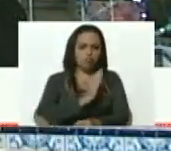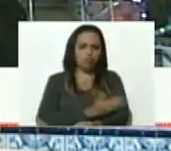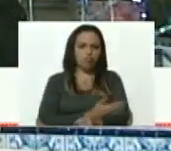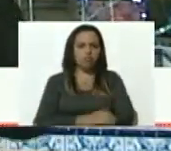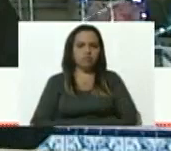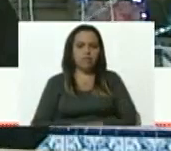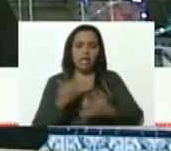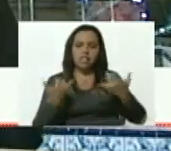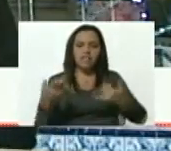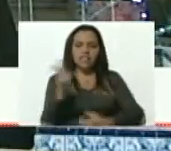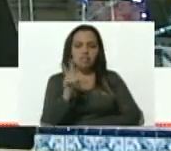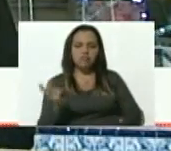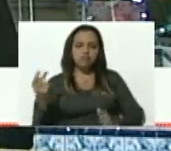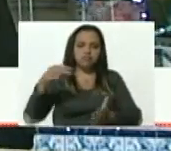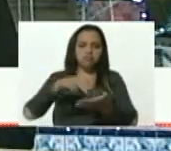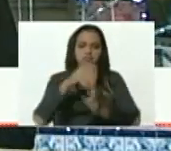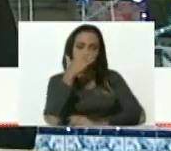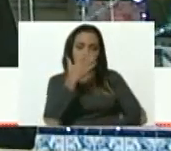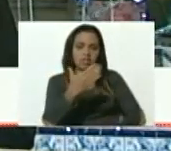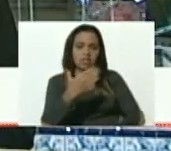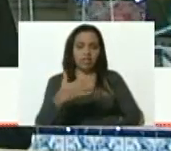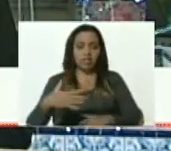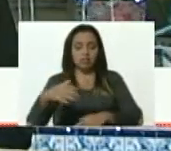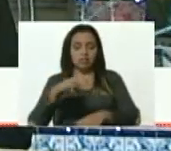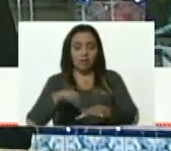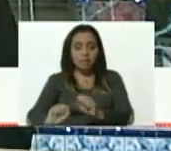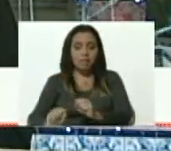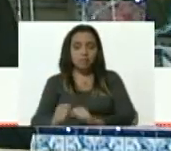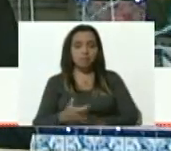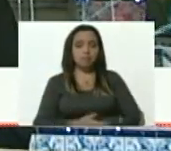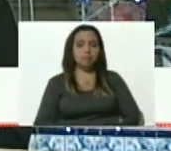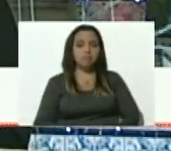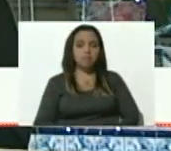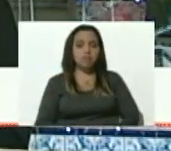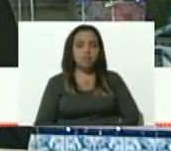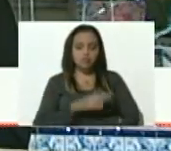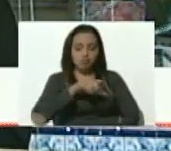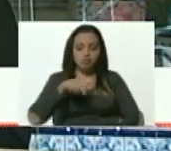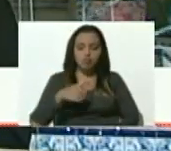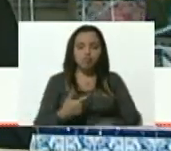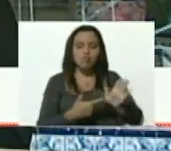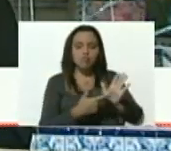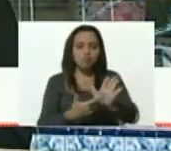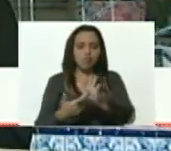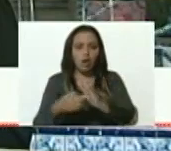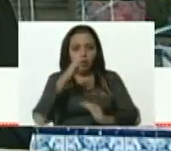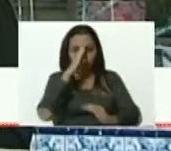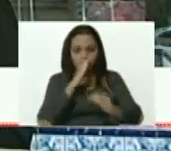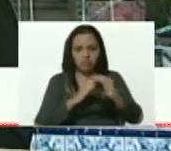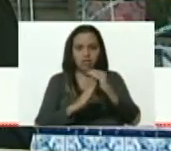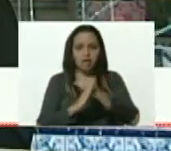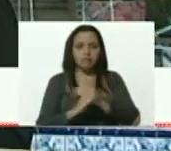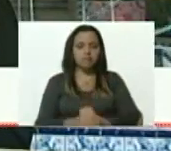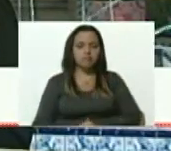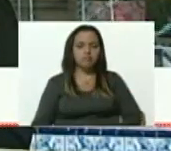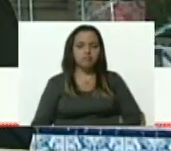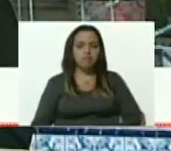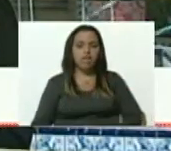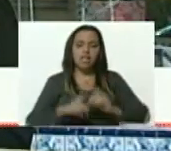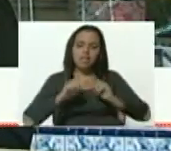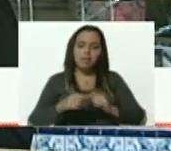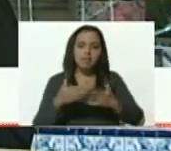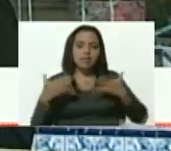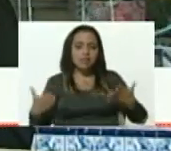Ya Venezuela se alzó contra el capitalismo salvaje. Y hemos demostrado poco a poco, con humildad, pero también con